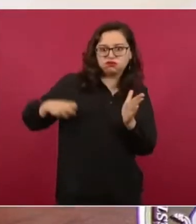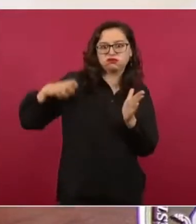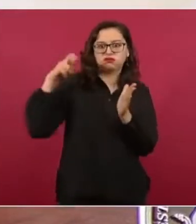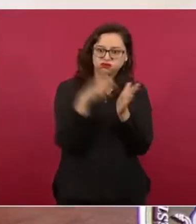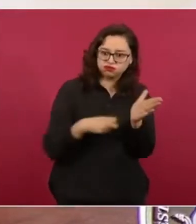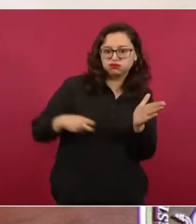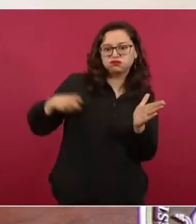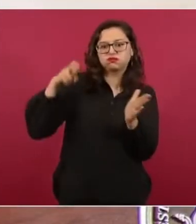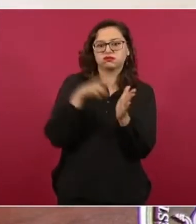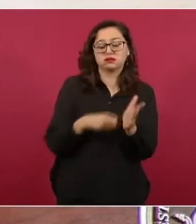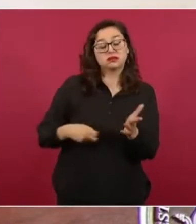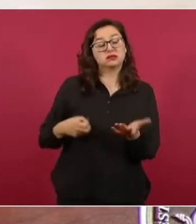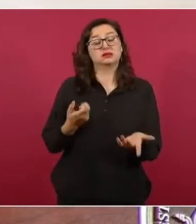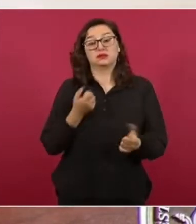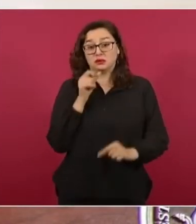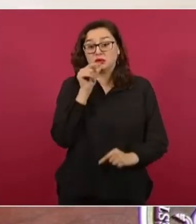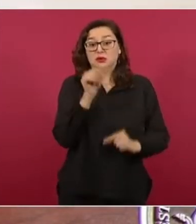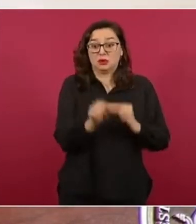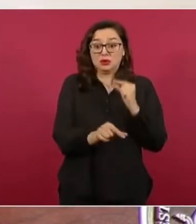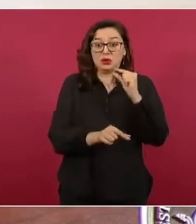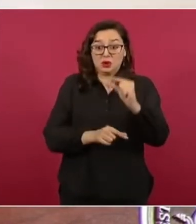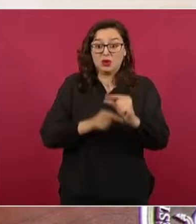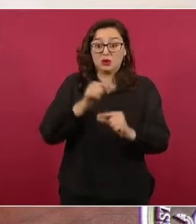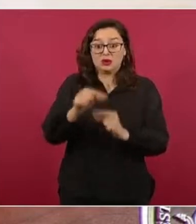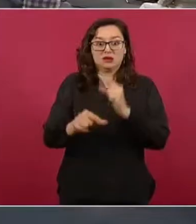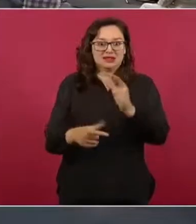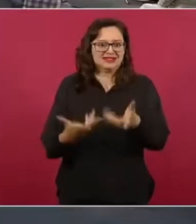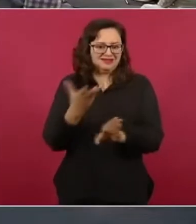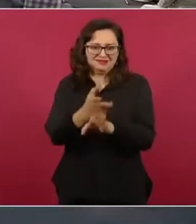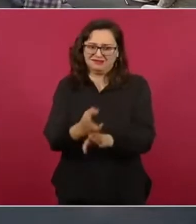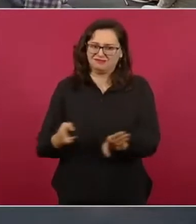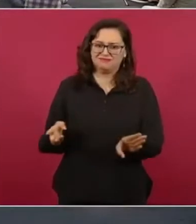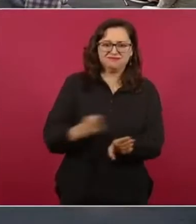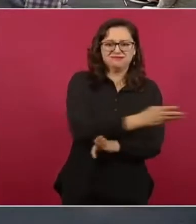contrarreformas, todo eso que se aprobó